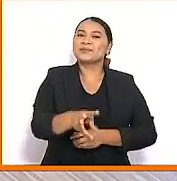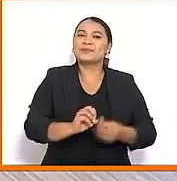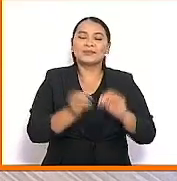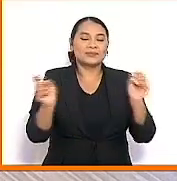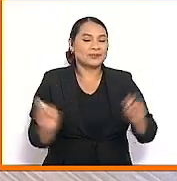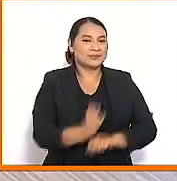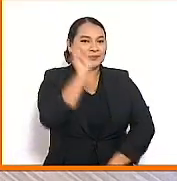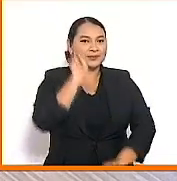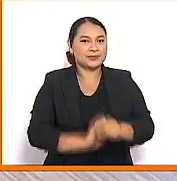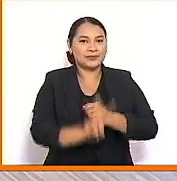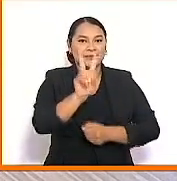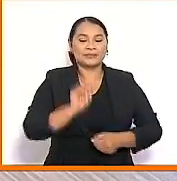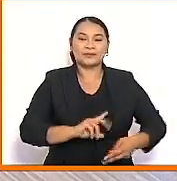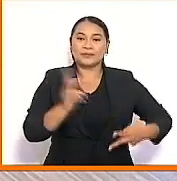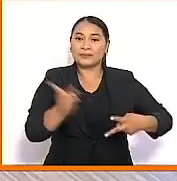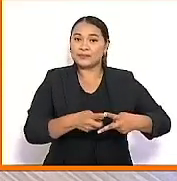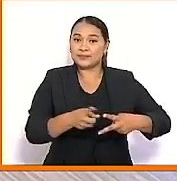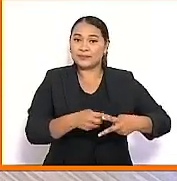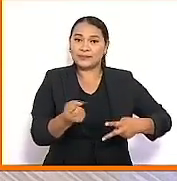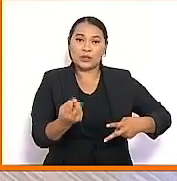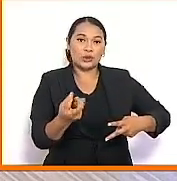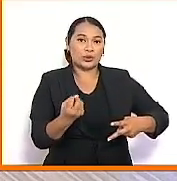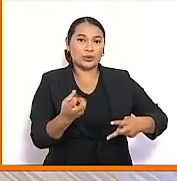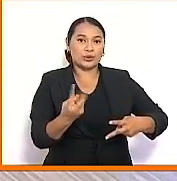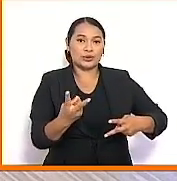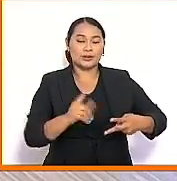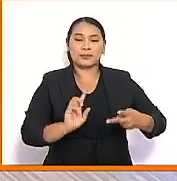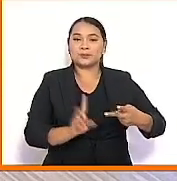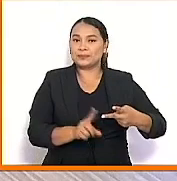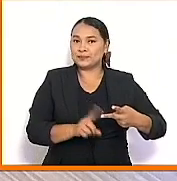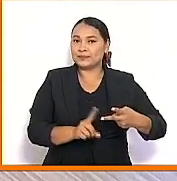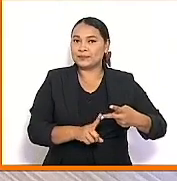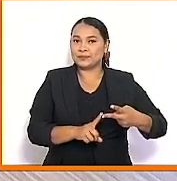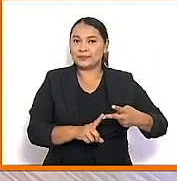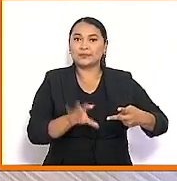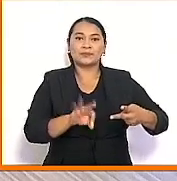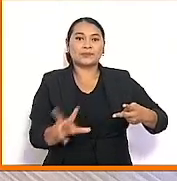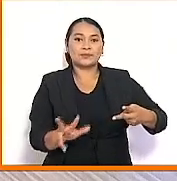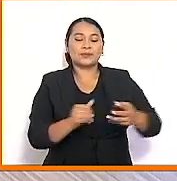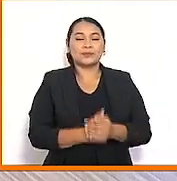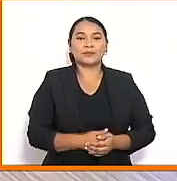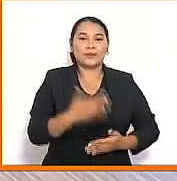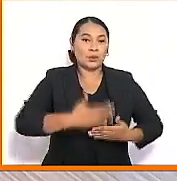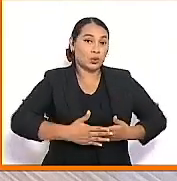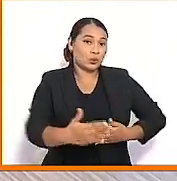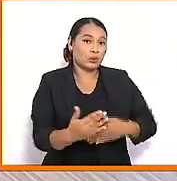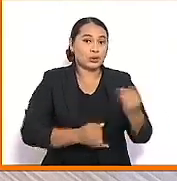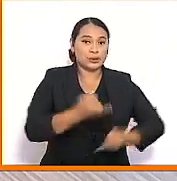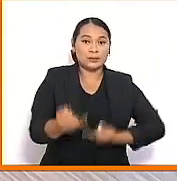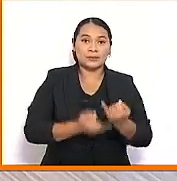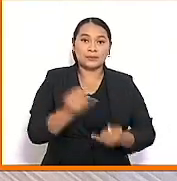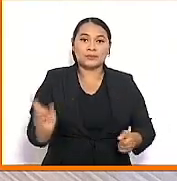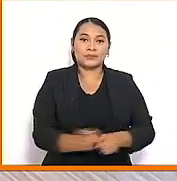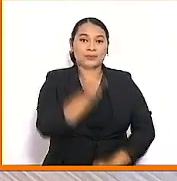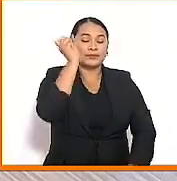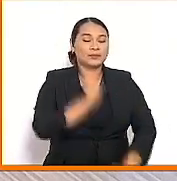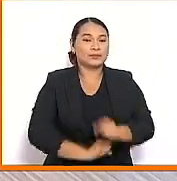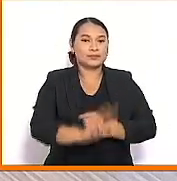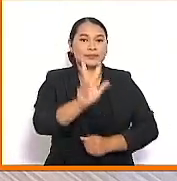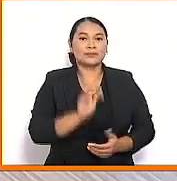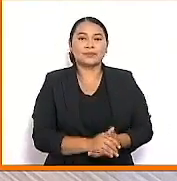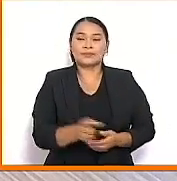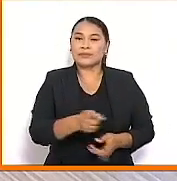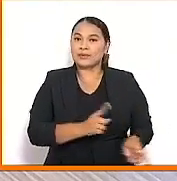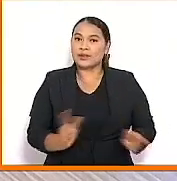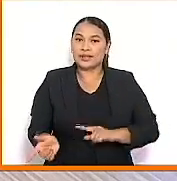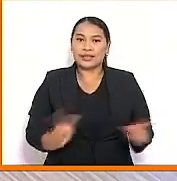números favorecidos son posición 1, 12, posición 2, 93. Continuamos pegando y ganando con Pega 3. Espero